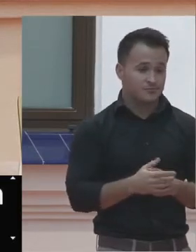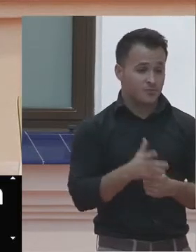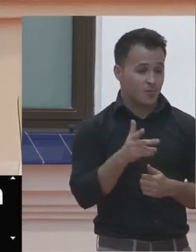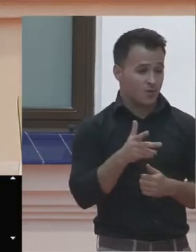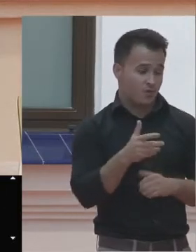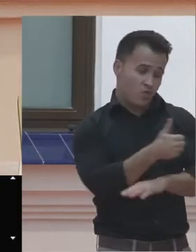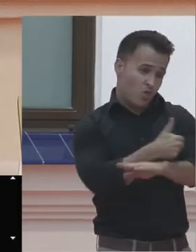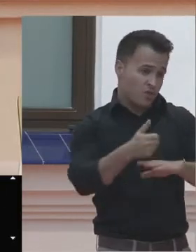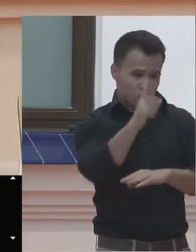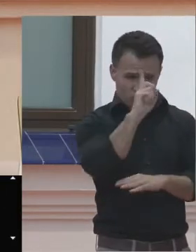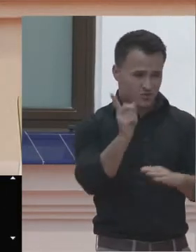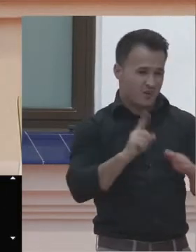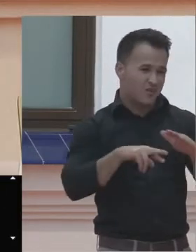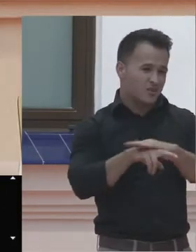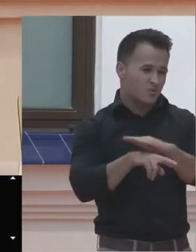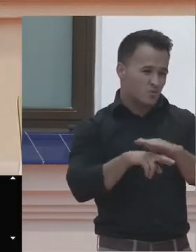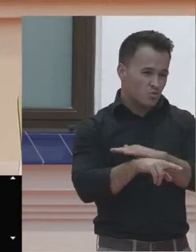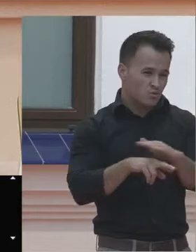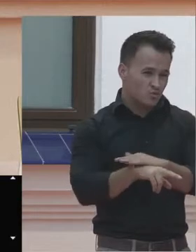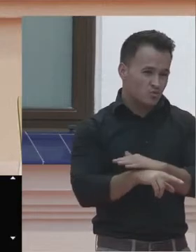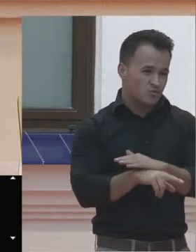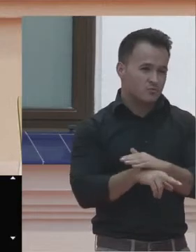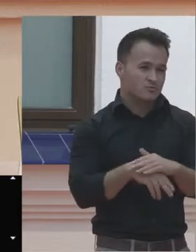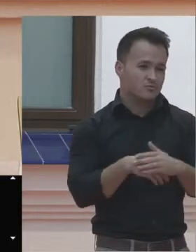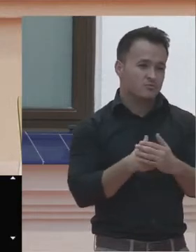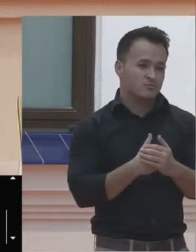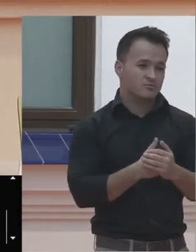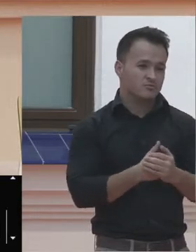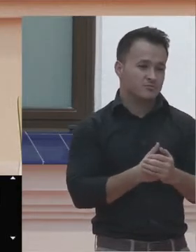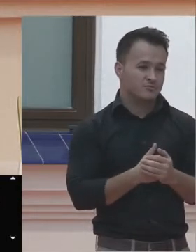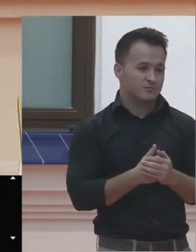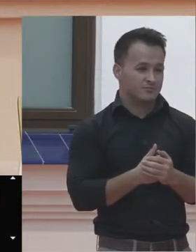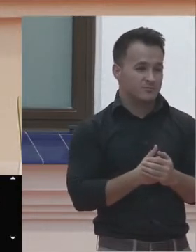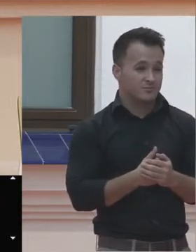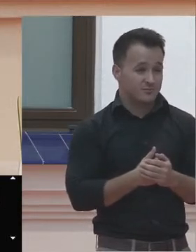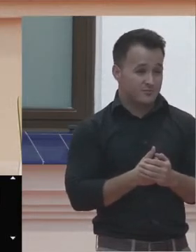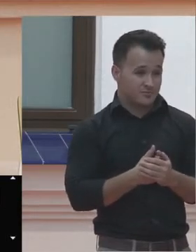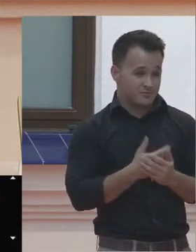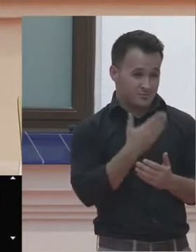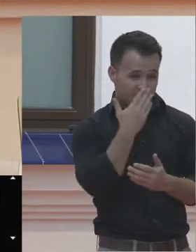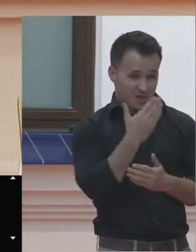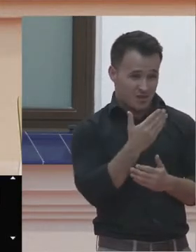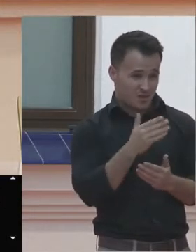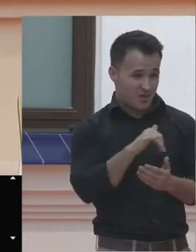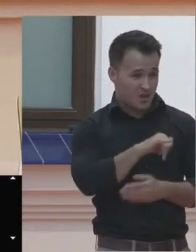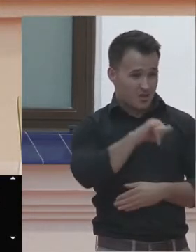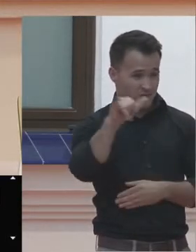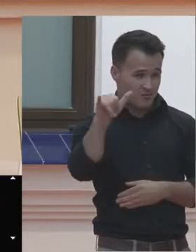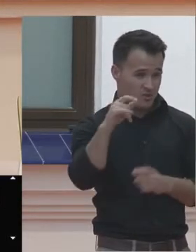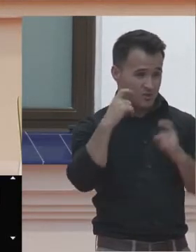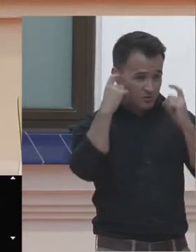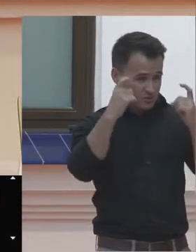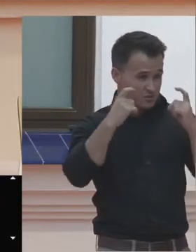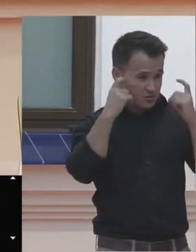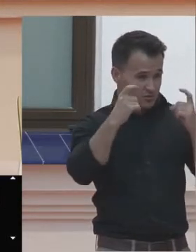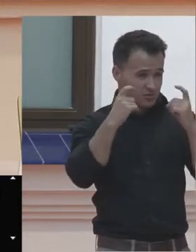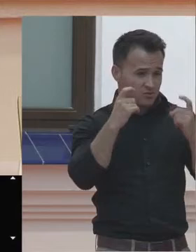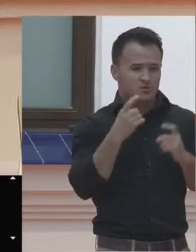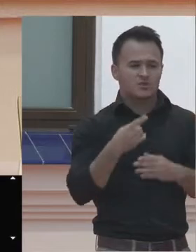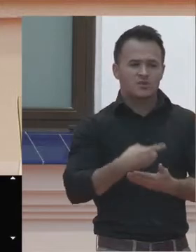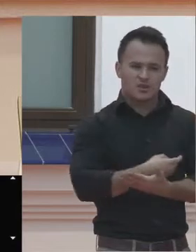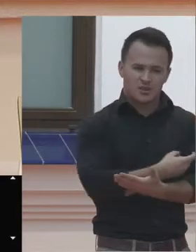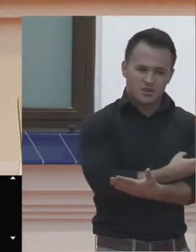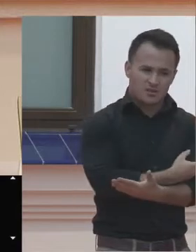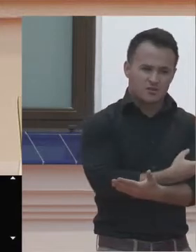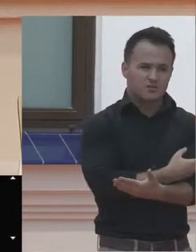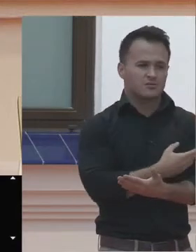los recursos que tiene a su disposición. Es duro decirlo, pero después de todo el esfuerzo que se ha hecho en Iberia, que todo el esfuerzo que se ha hecho en